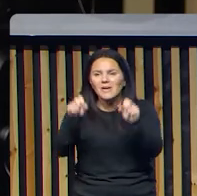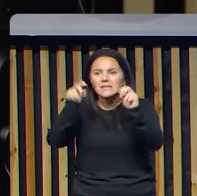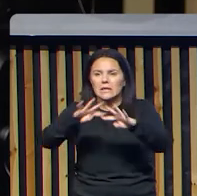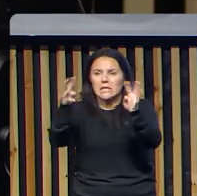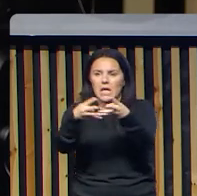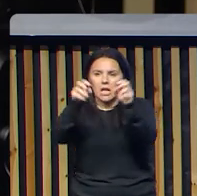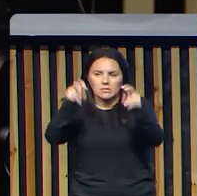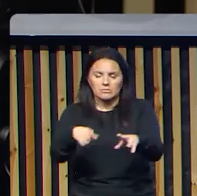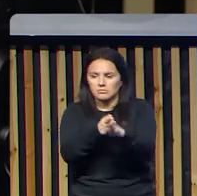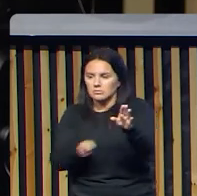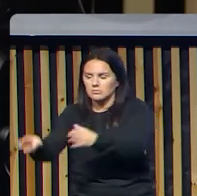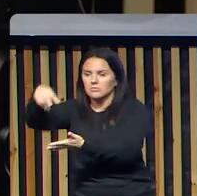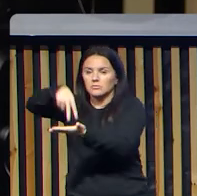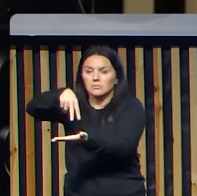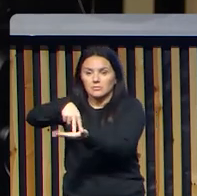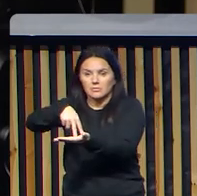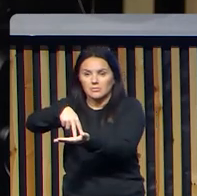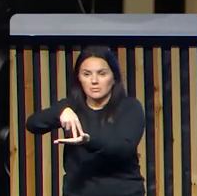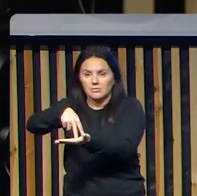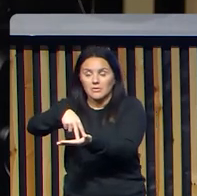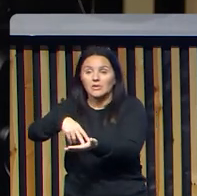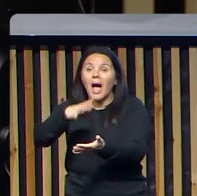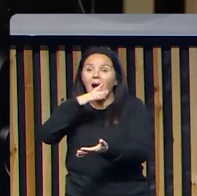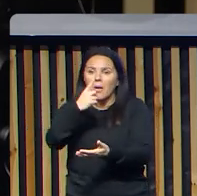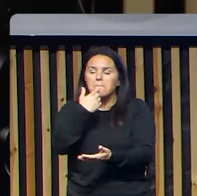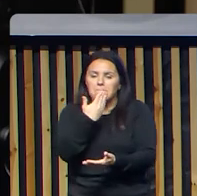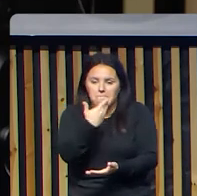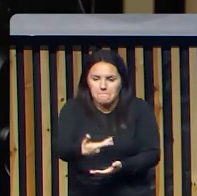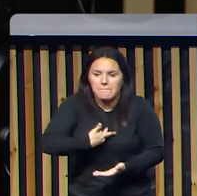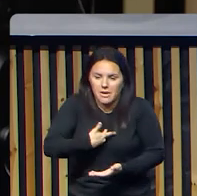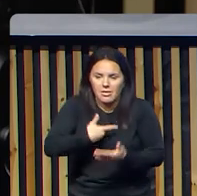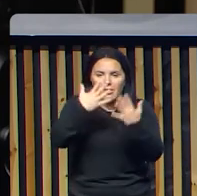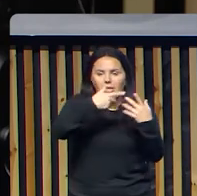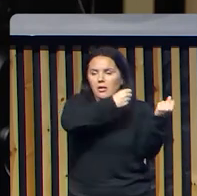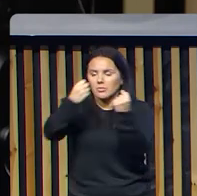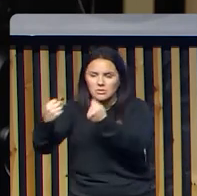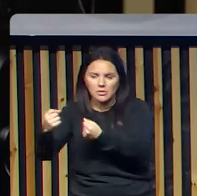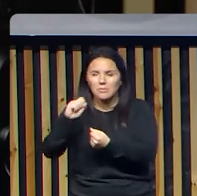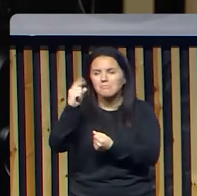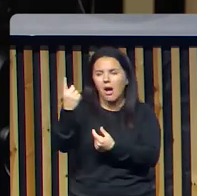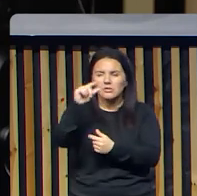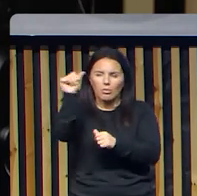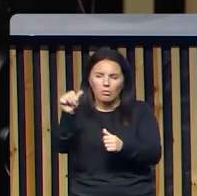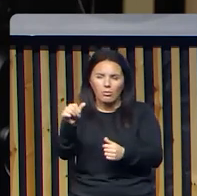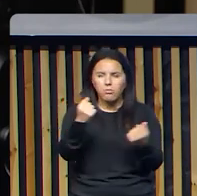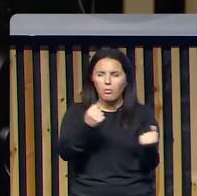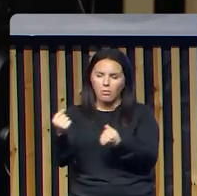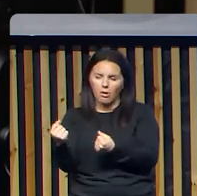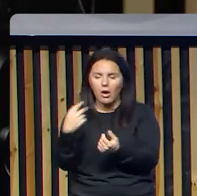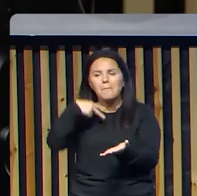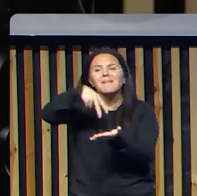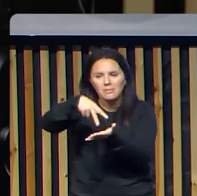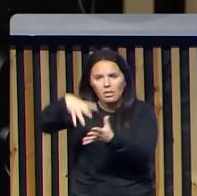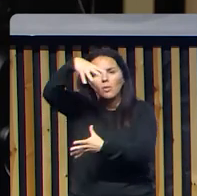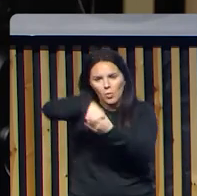pedimos que la omnicanalidad de la que nos están hablando las administraciones más guays incluía la